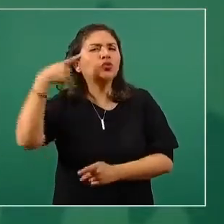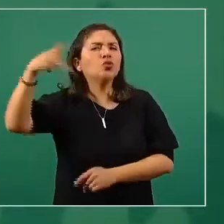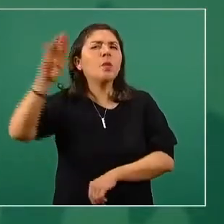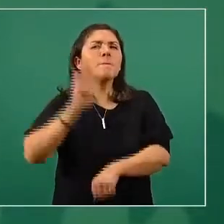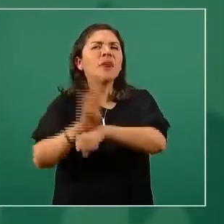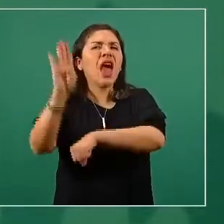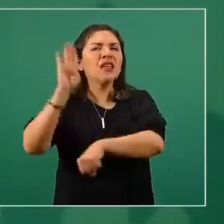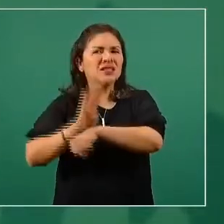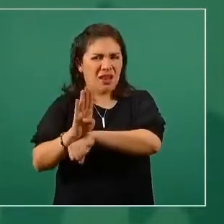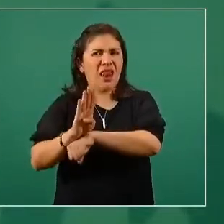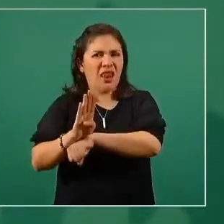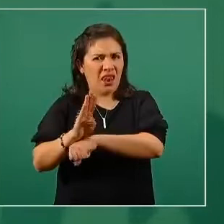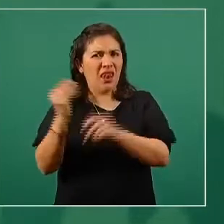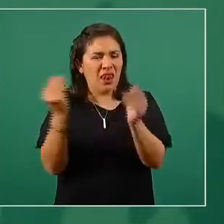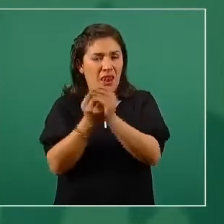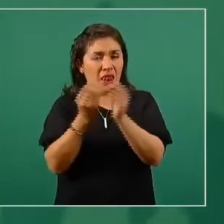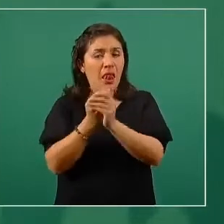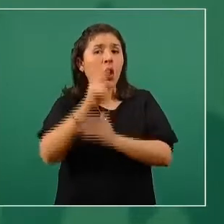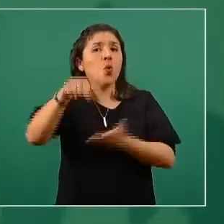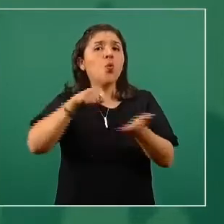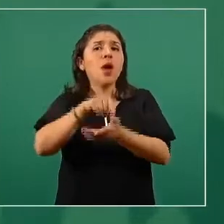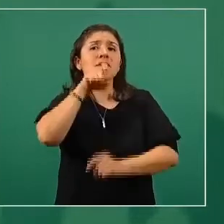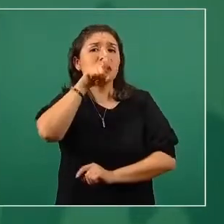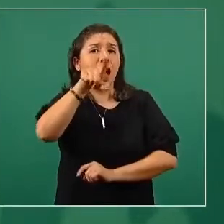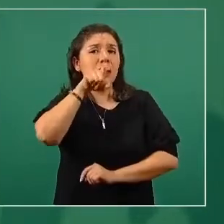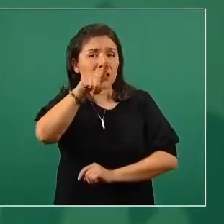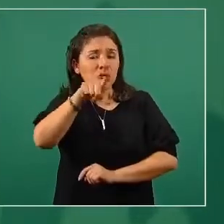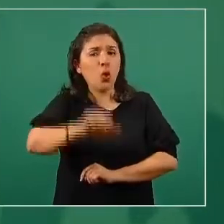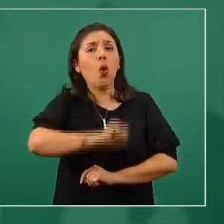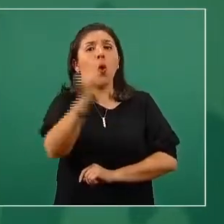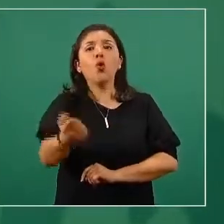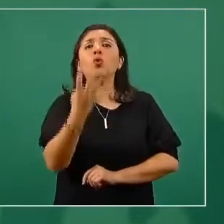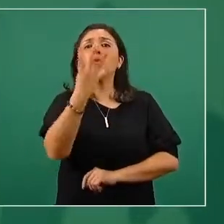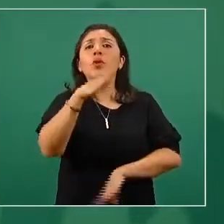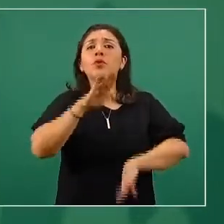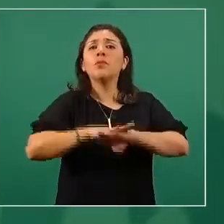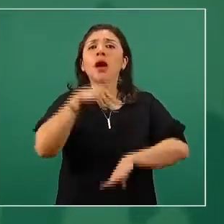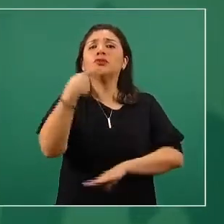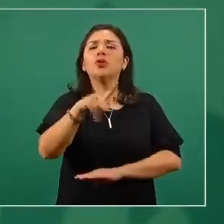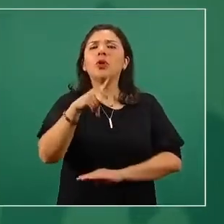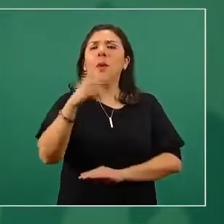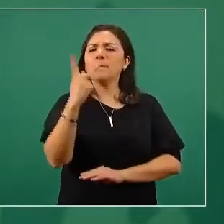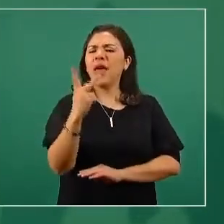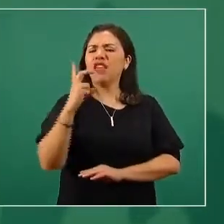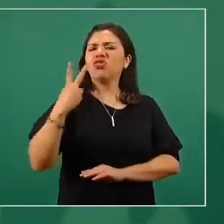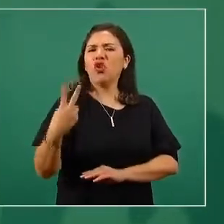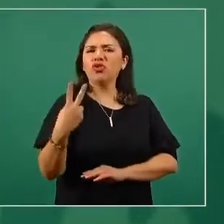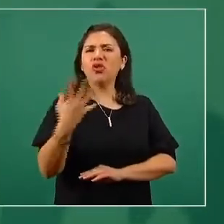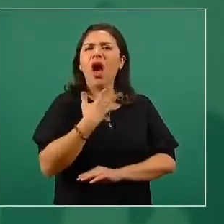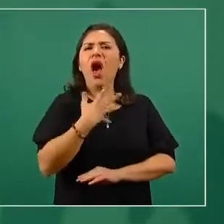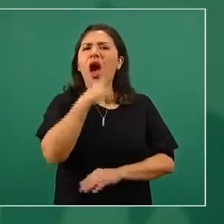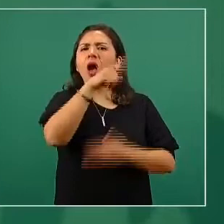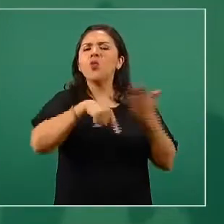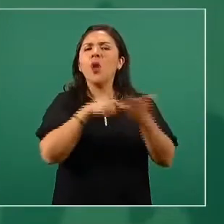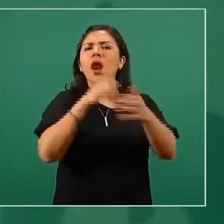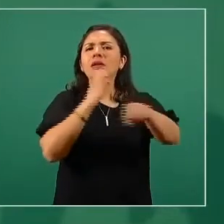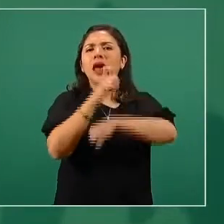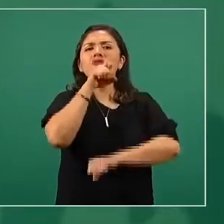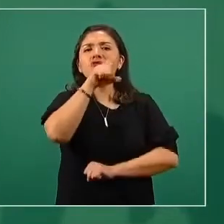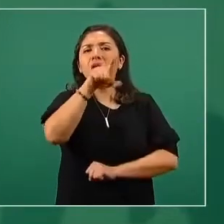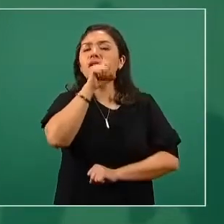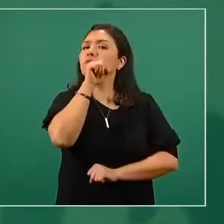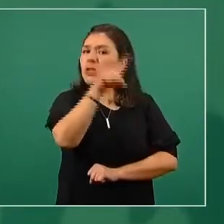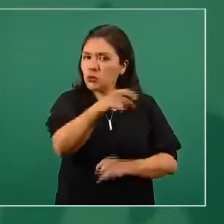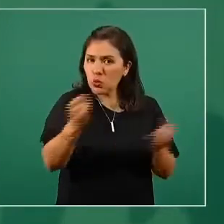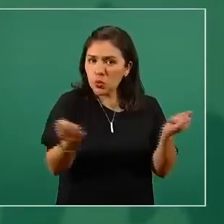Brasil que se encuentra en el estado de Jalisco, y tenemos 4 casos de la variante P2 que se encuentra en el estado de Jalisco